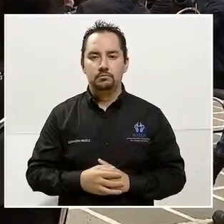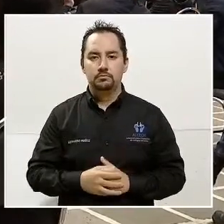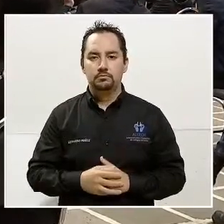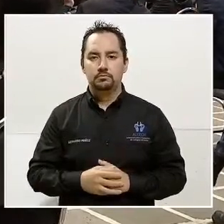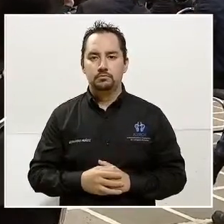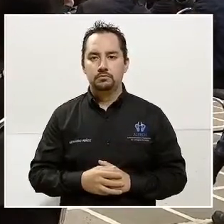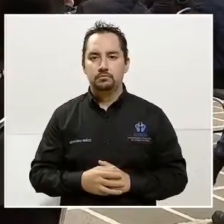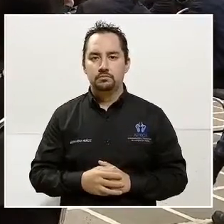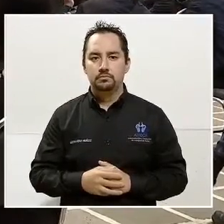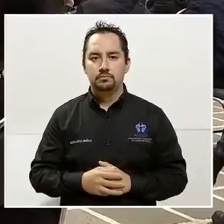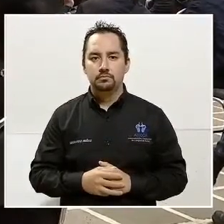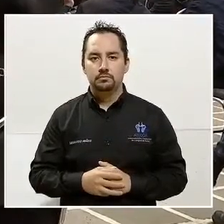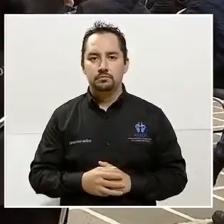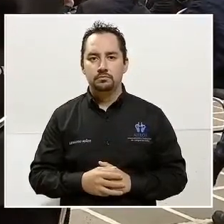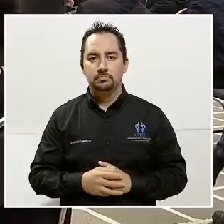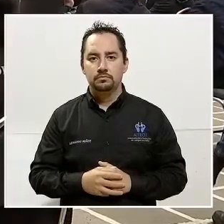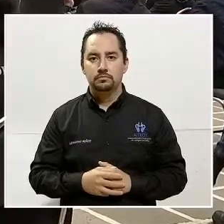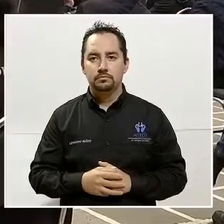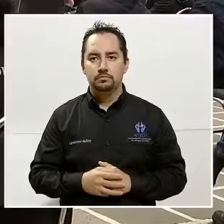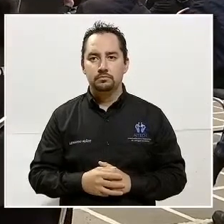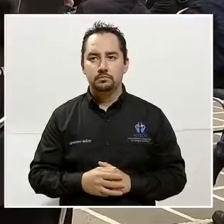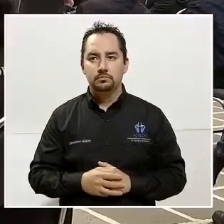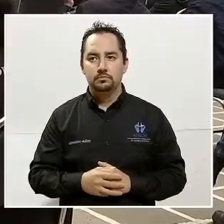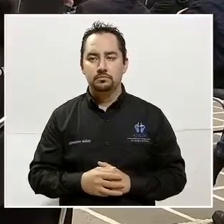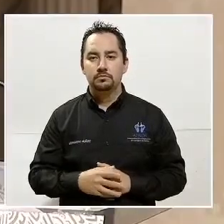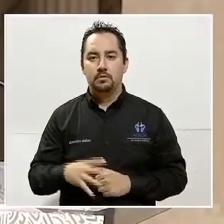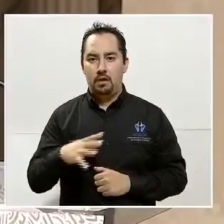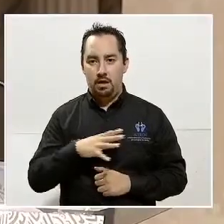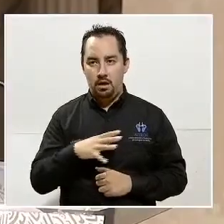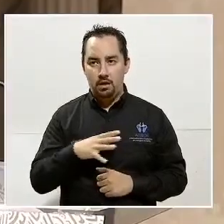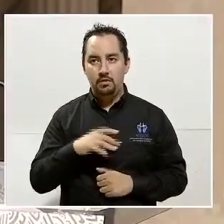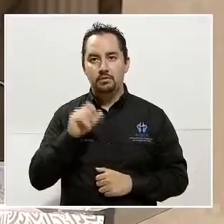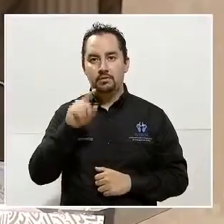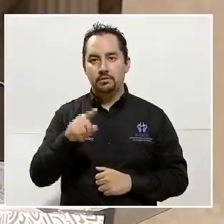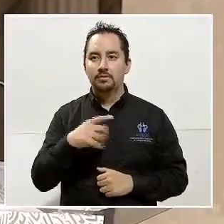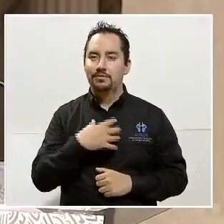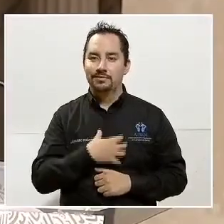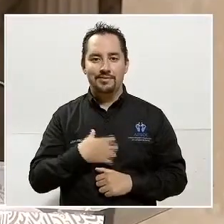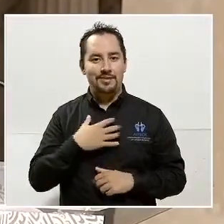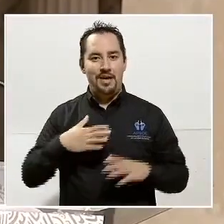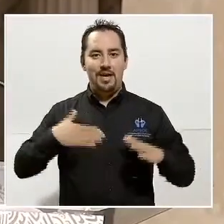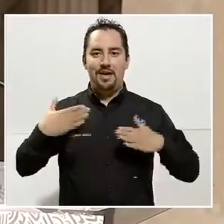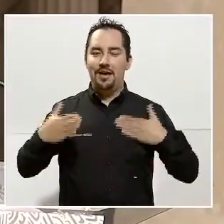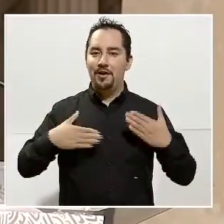y decirles que estamos también muy contentos. Les voy a